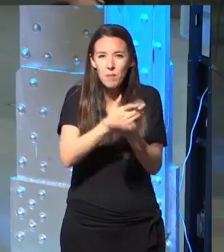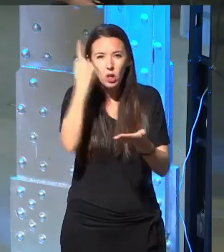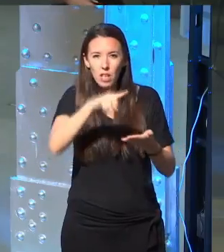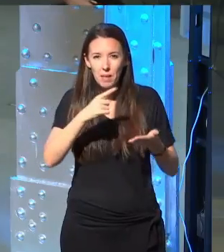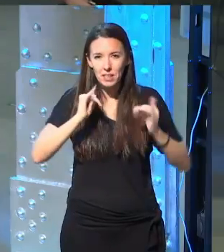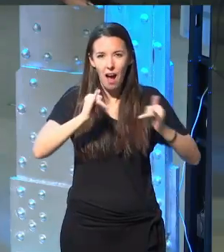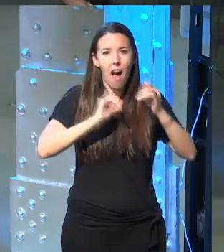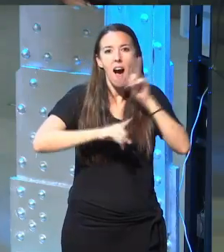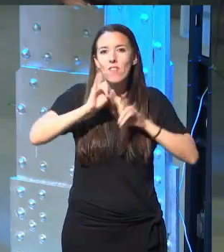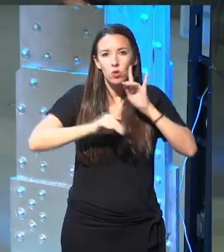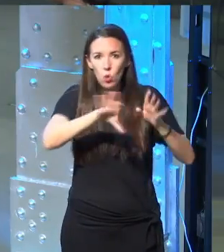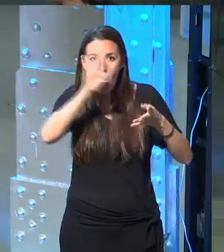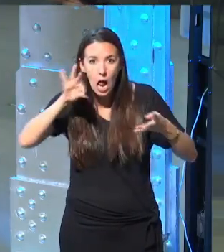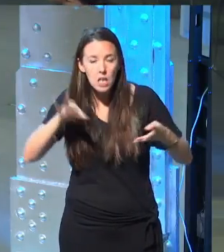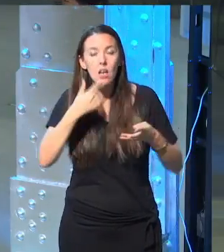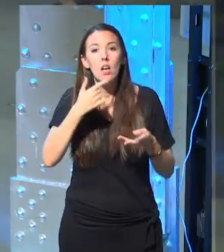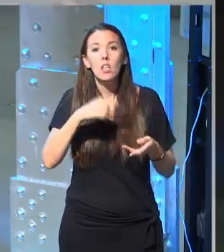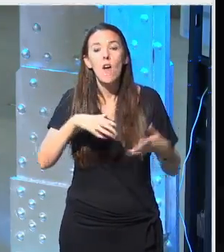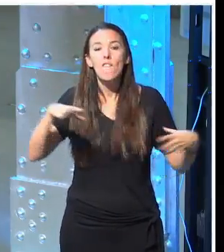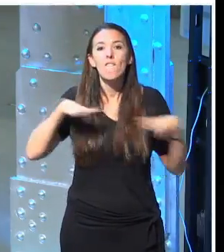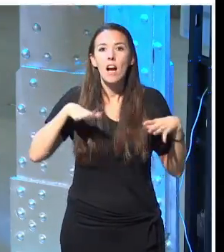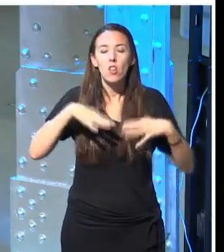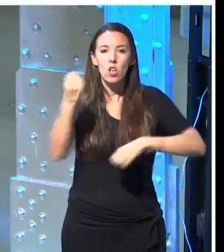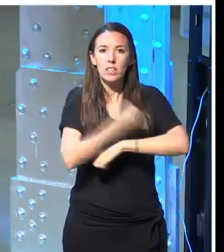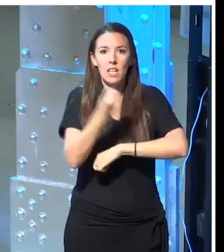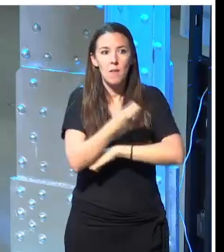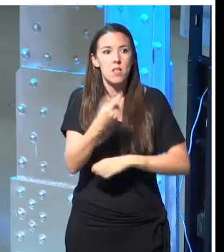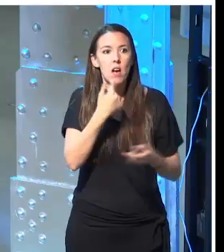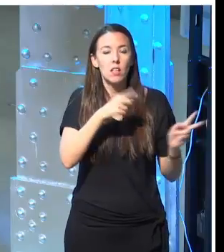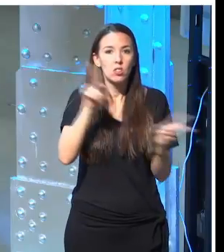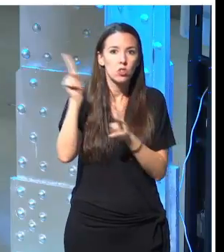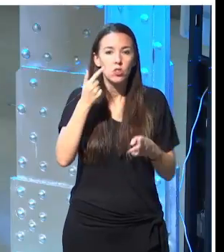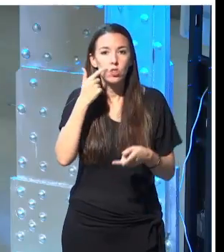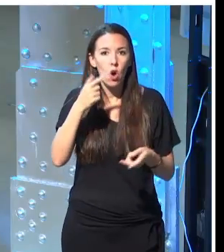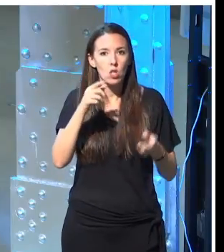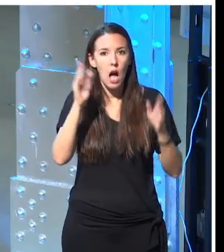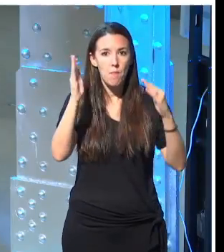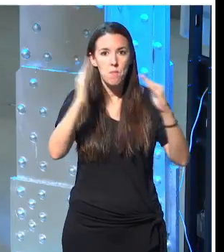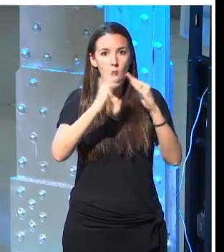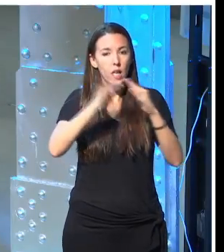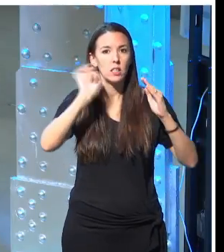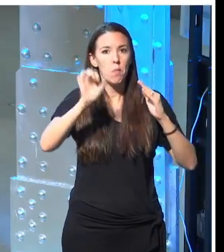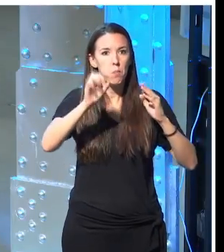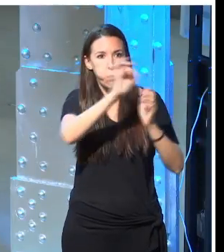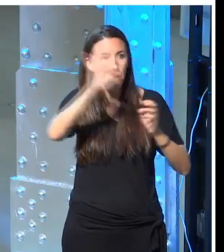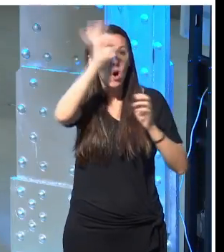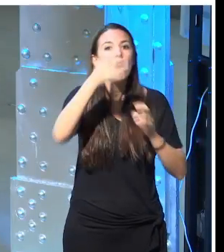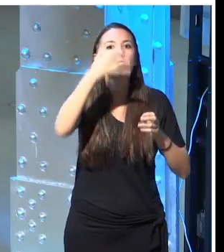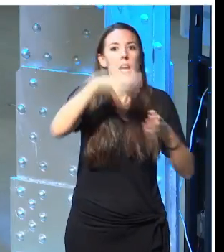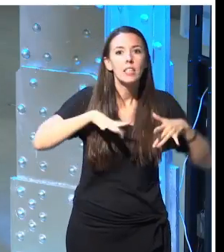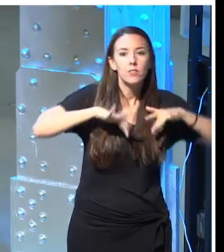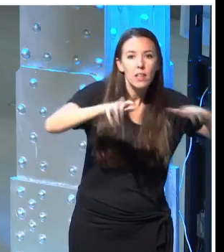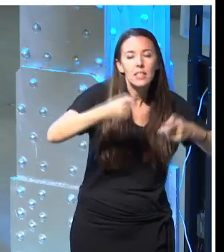Entonces en vacaciones en Navidad hice un tweet que era este: estás desayunando, llaman a la puerta de tu casa, miras por la mirilla, es un fantasma, un ovni, un hado, tu